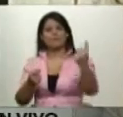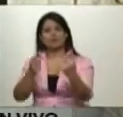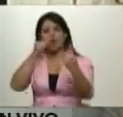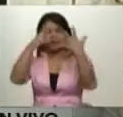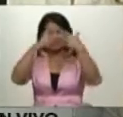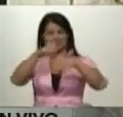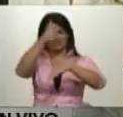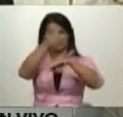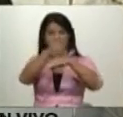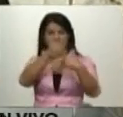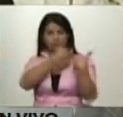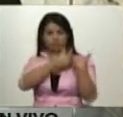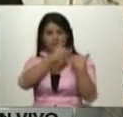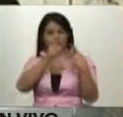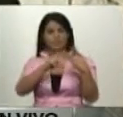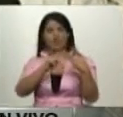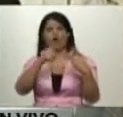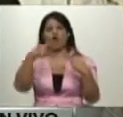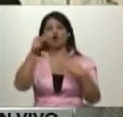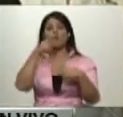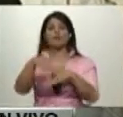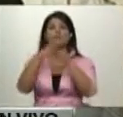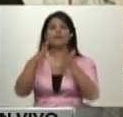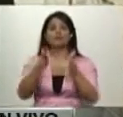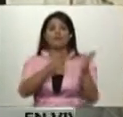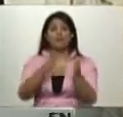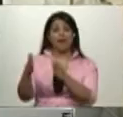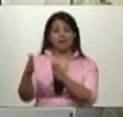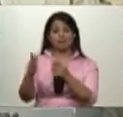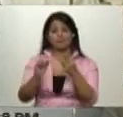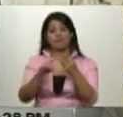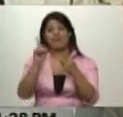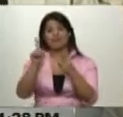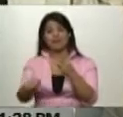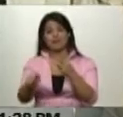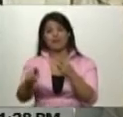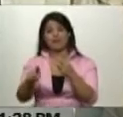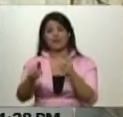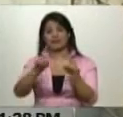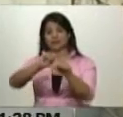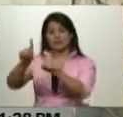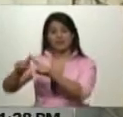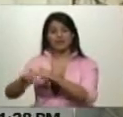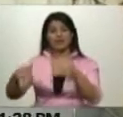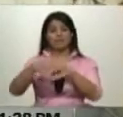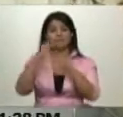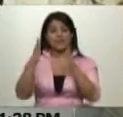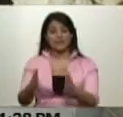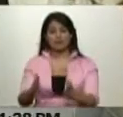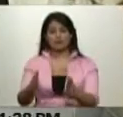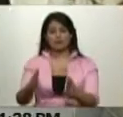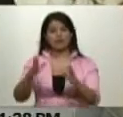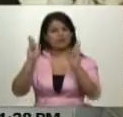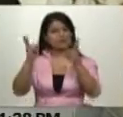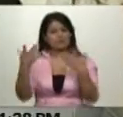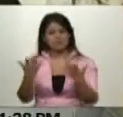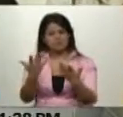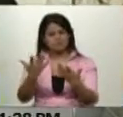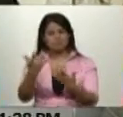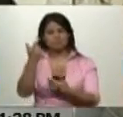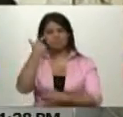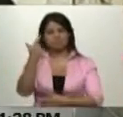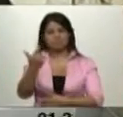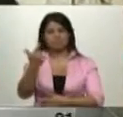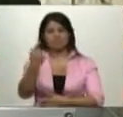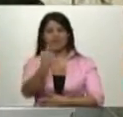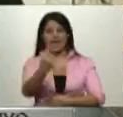el viceprocurador, nos acompañó el ministro de Planificación y los ministros, por supuesto, de las áreas temáticas vinculadas con